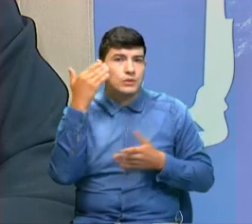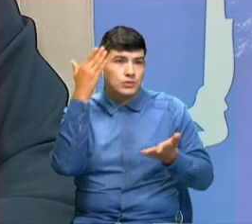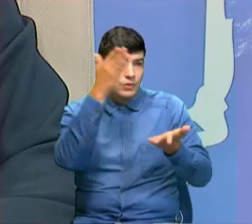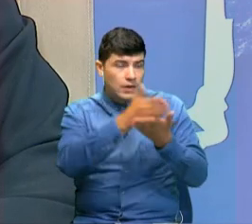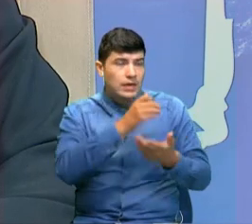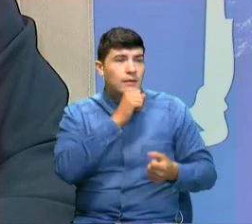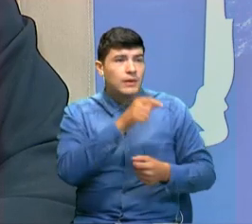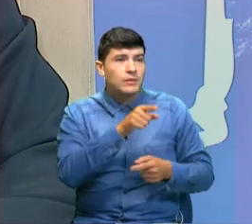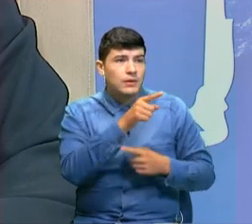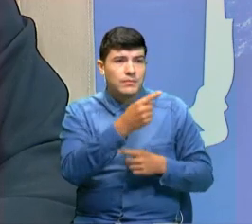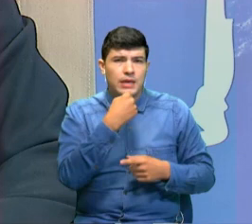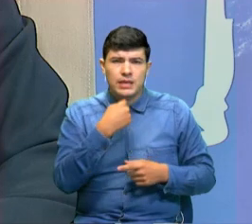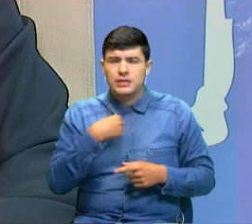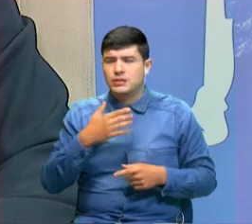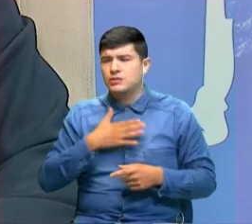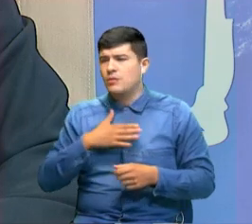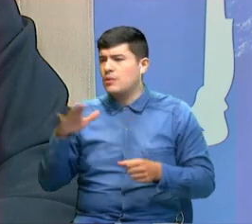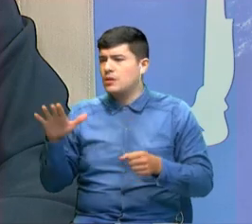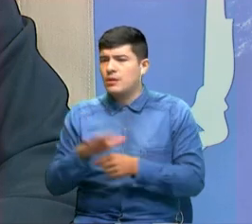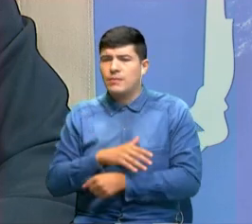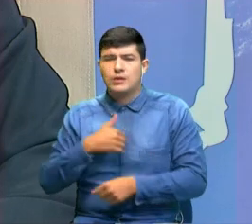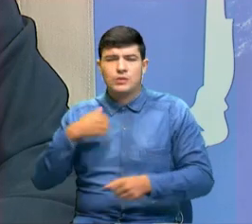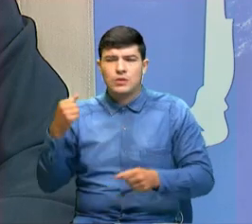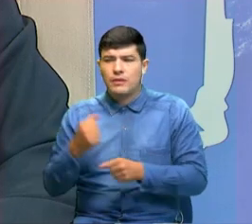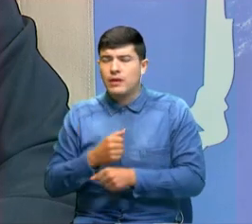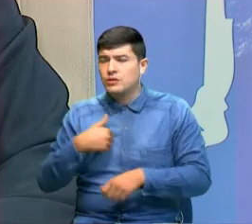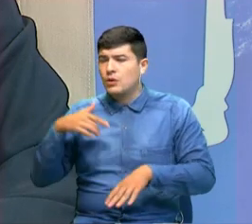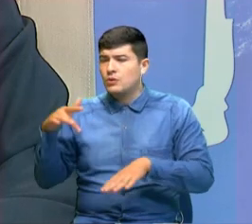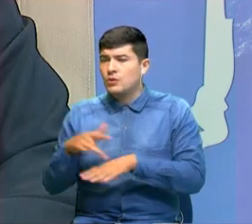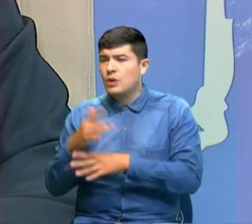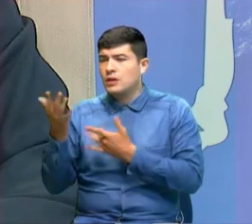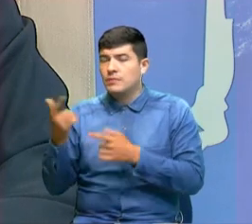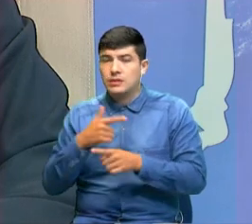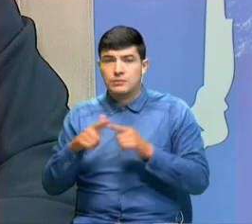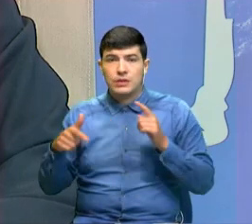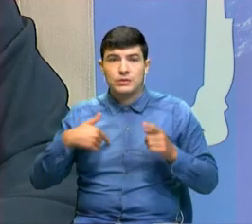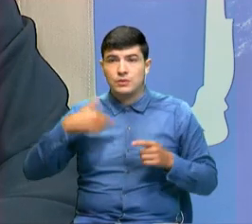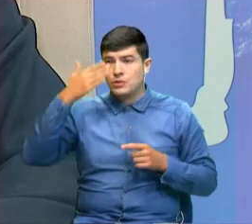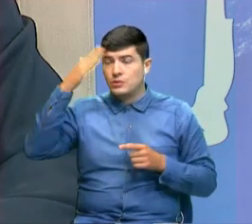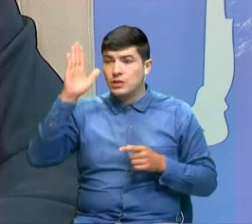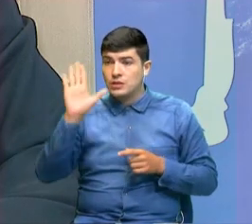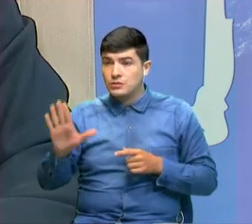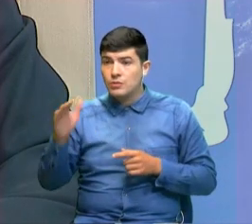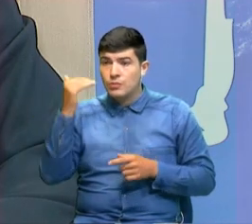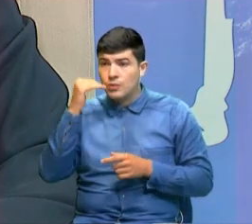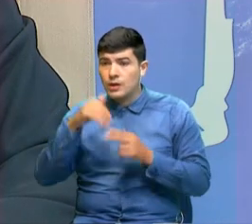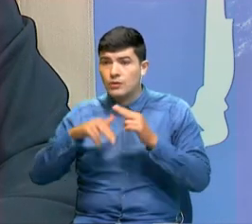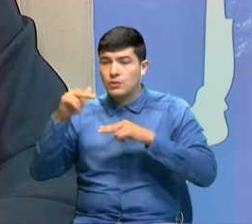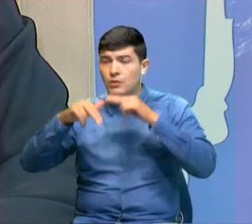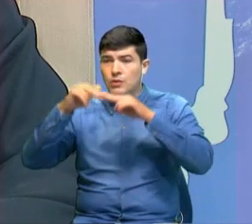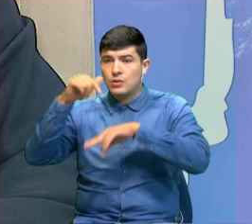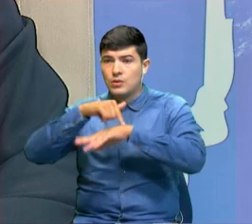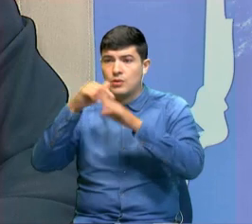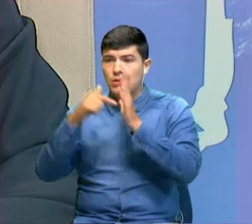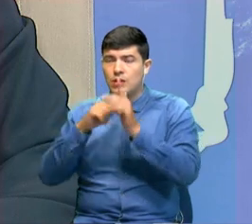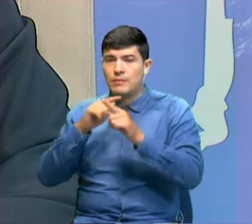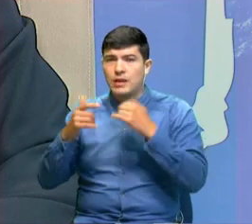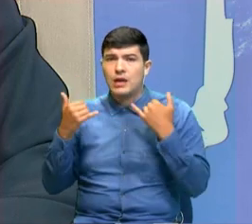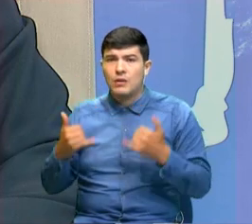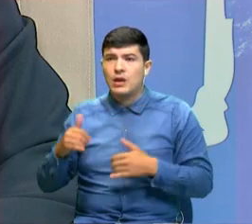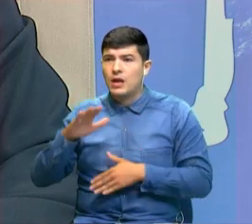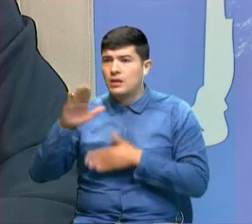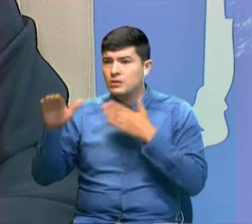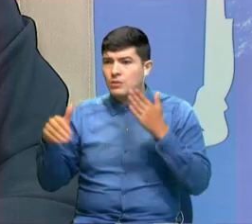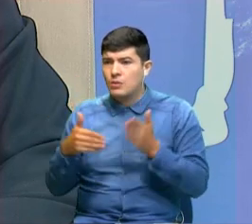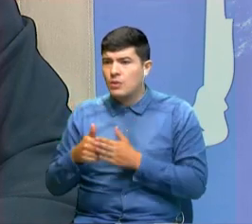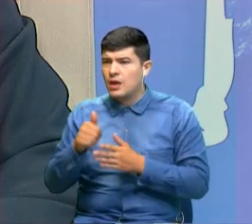al inspector, dice, no, yo tengo mucho trabajo, tienen que esperar. Y entonces uno no sabe, ella ya terminó la construcción, ahora ella me echó todas las aguas al primer